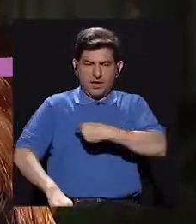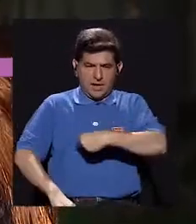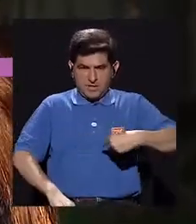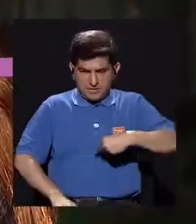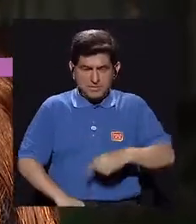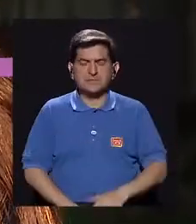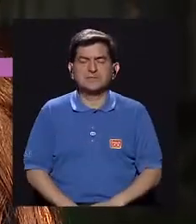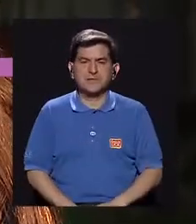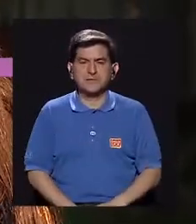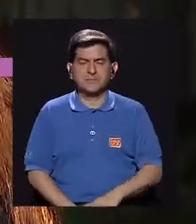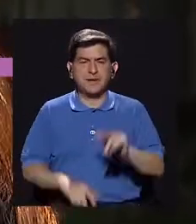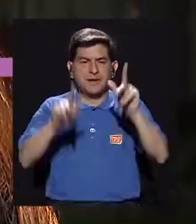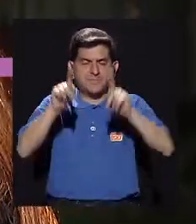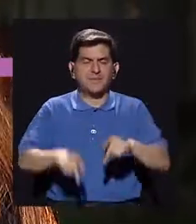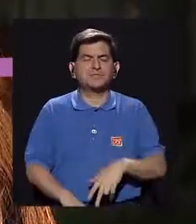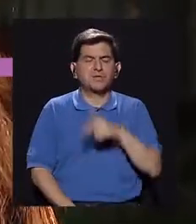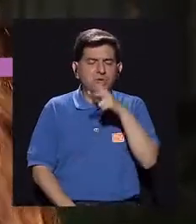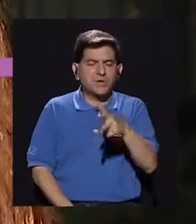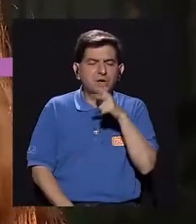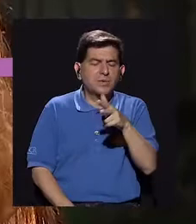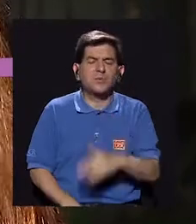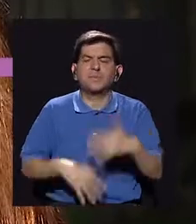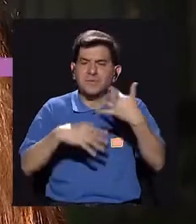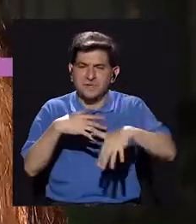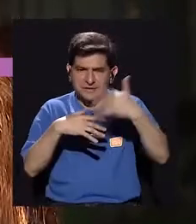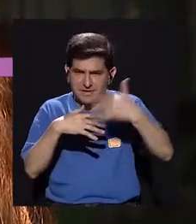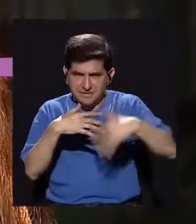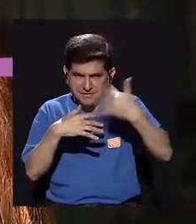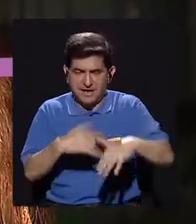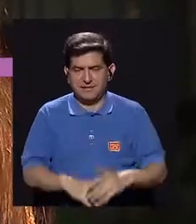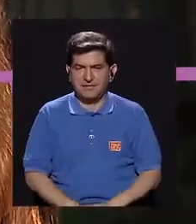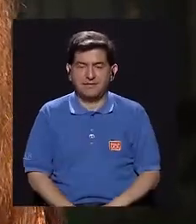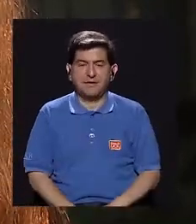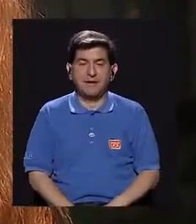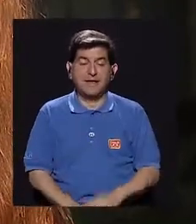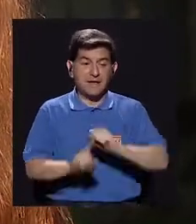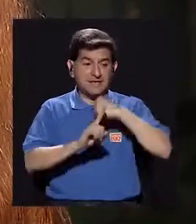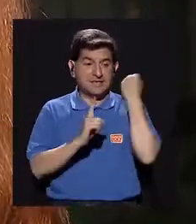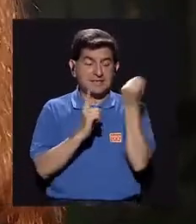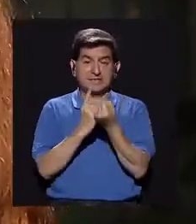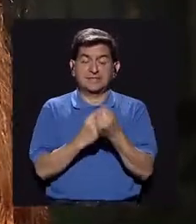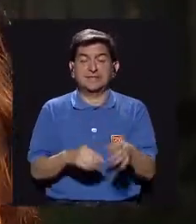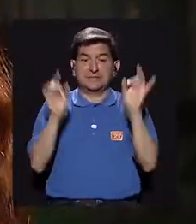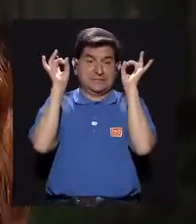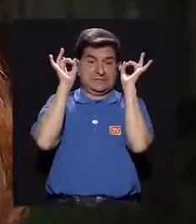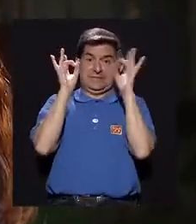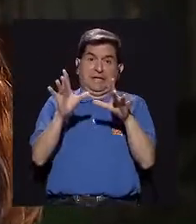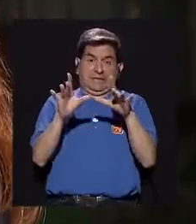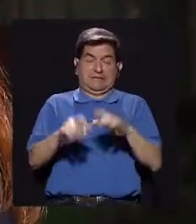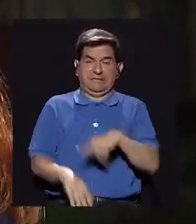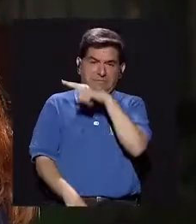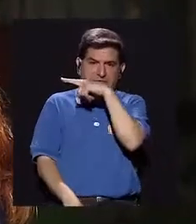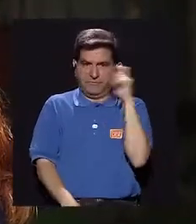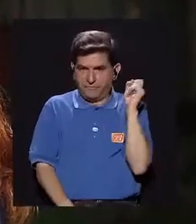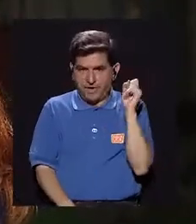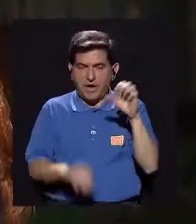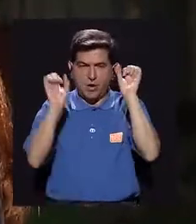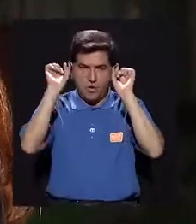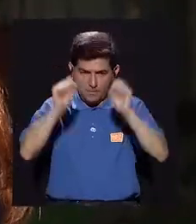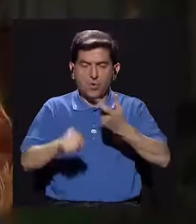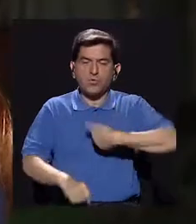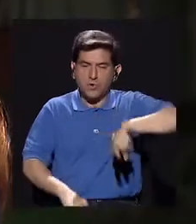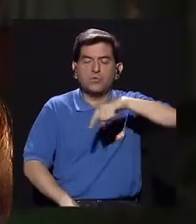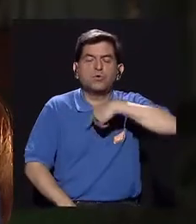asociamos, cirrosis, varices, paciente que vomita con sangre. Entonces, este panorama tan tétrico, tan feo,